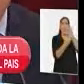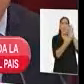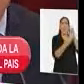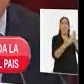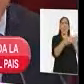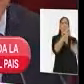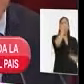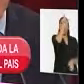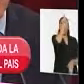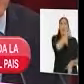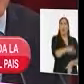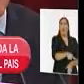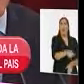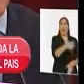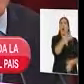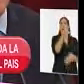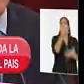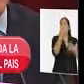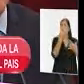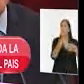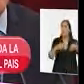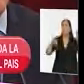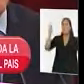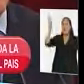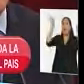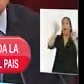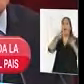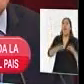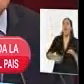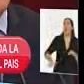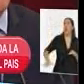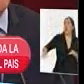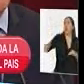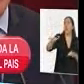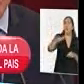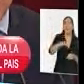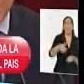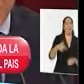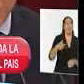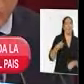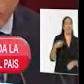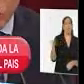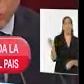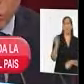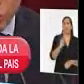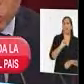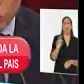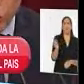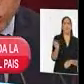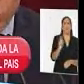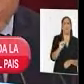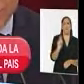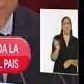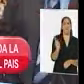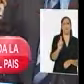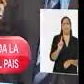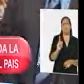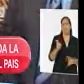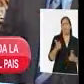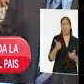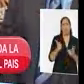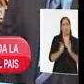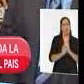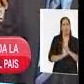Estado. A esta altura me da la impresión que si tuvieran alguna carpeta para tirarle a Massa por la cabeza, ya se la hubieran tirado. No, estarían pero vos, esperando. Hasta el 2000, ¿no? Vos